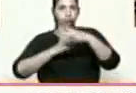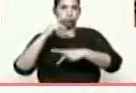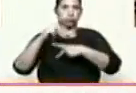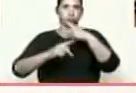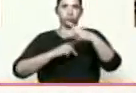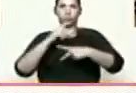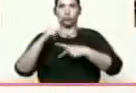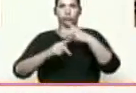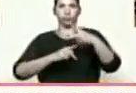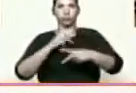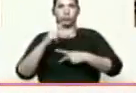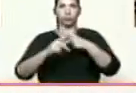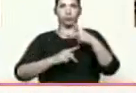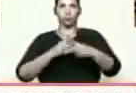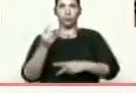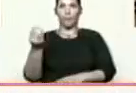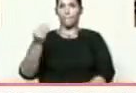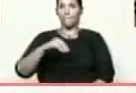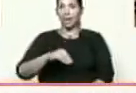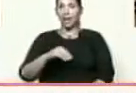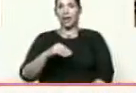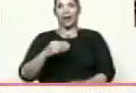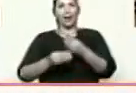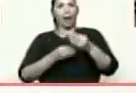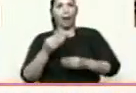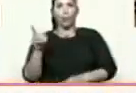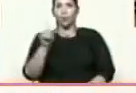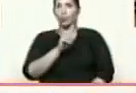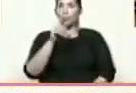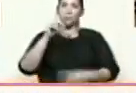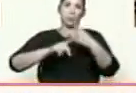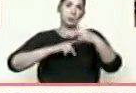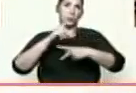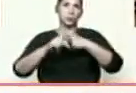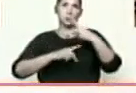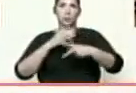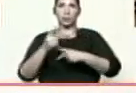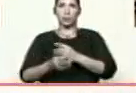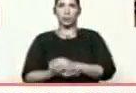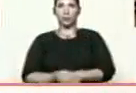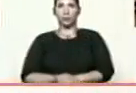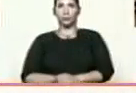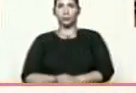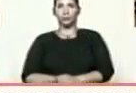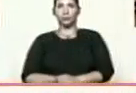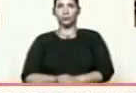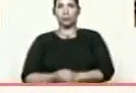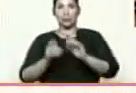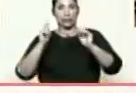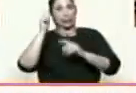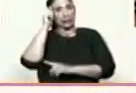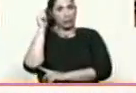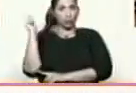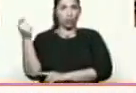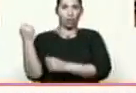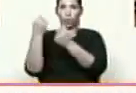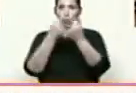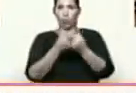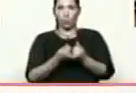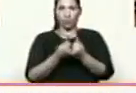la producción. Por más que hagamos, si no producimos, por más teoría económica que manejemos, la tarea es